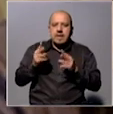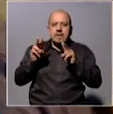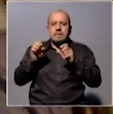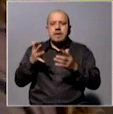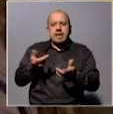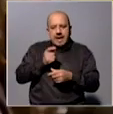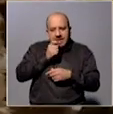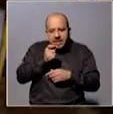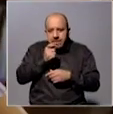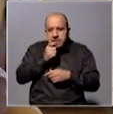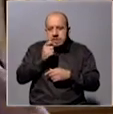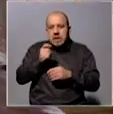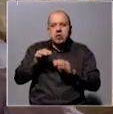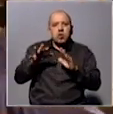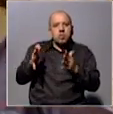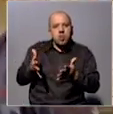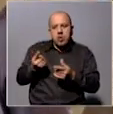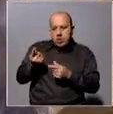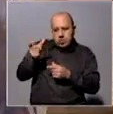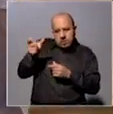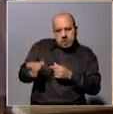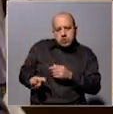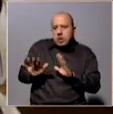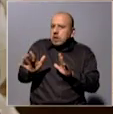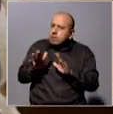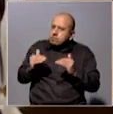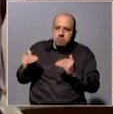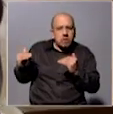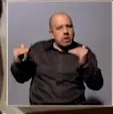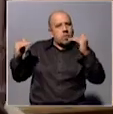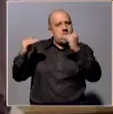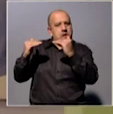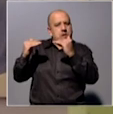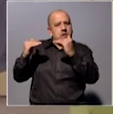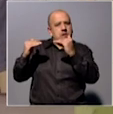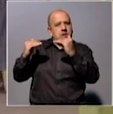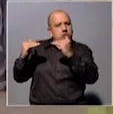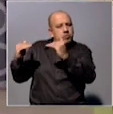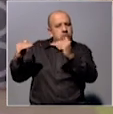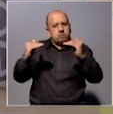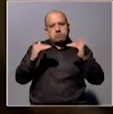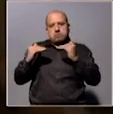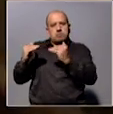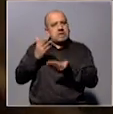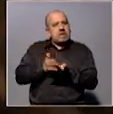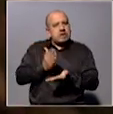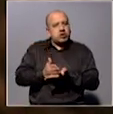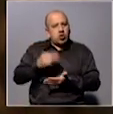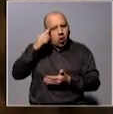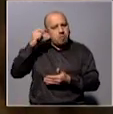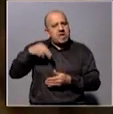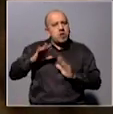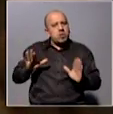de la entrevista como una cosa absolutamente democrática en la cual todos tenemos el mismo derecho a opinar y